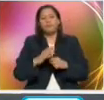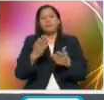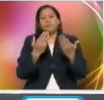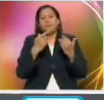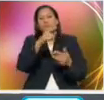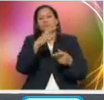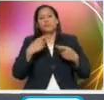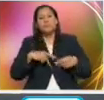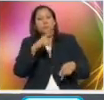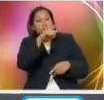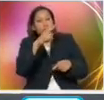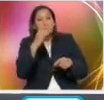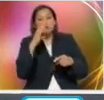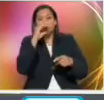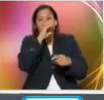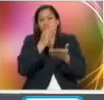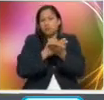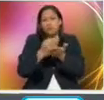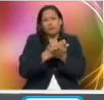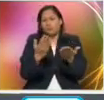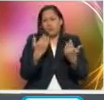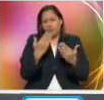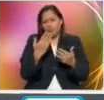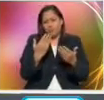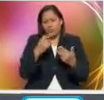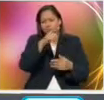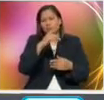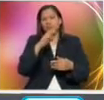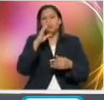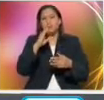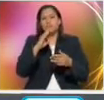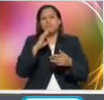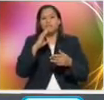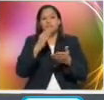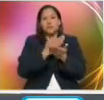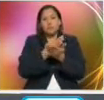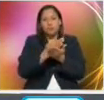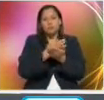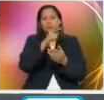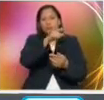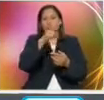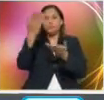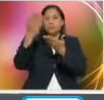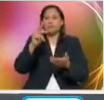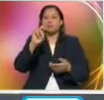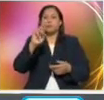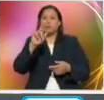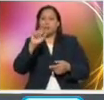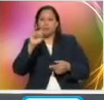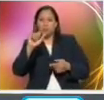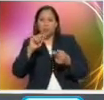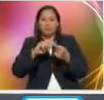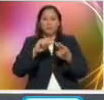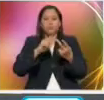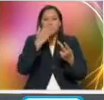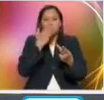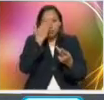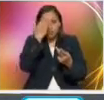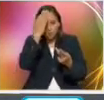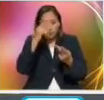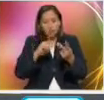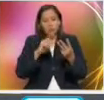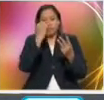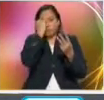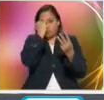aparece la persona de color, ¿no? No ¿Sí? está. No está, porque tradicionalmente uno venía de Persia, otro venía de Arabia Sí. y otro venía de la